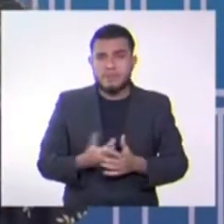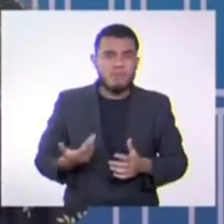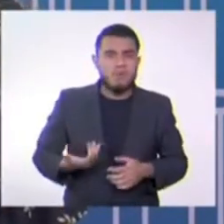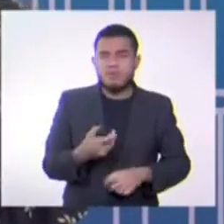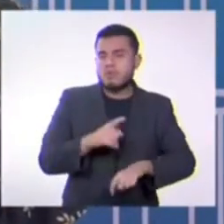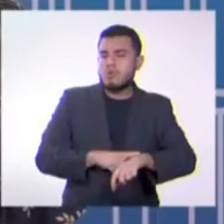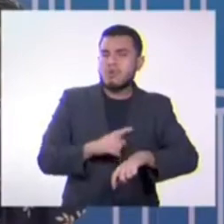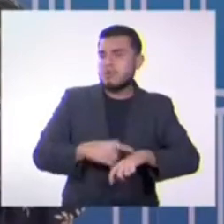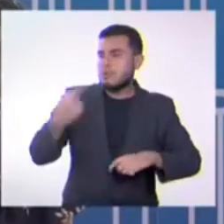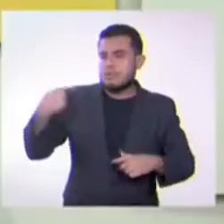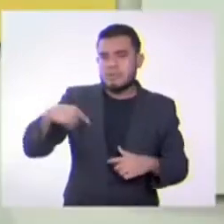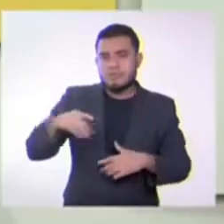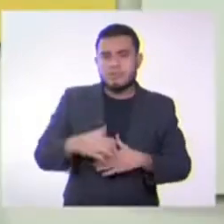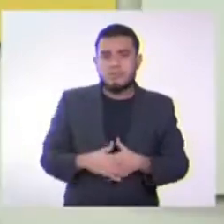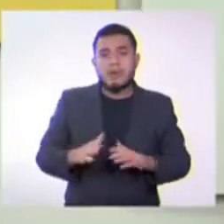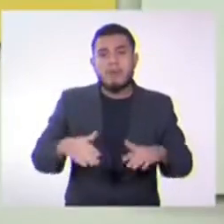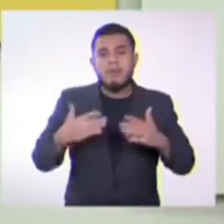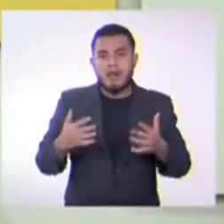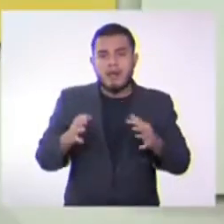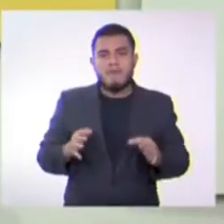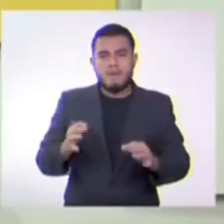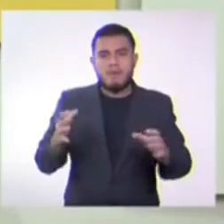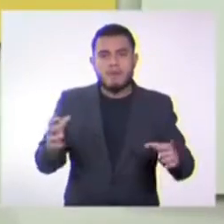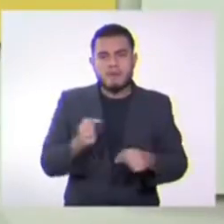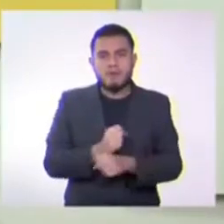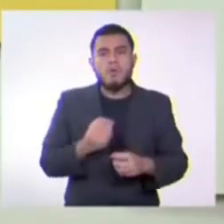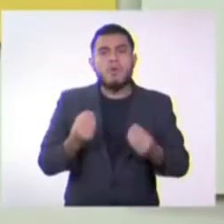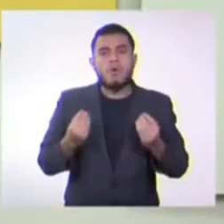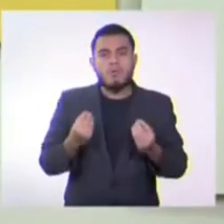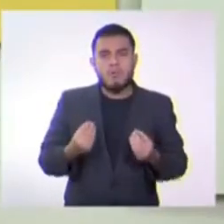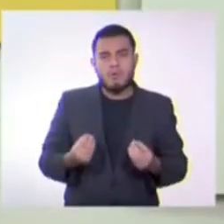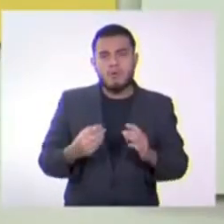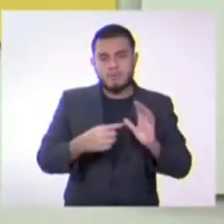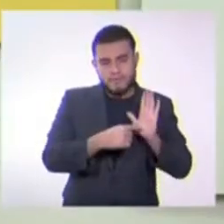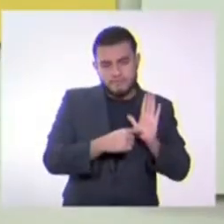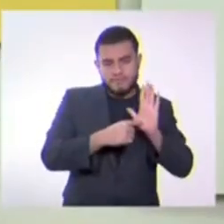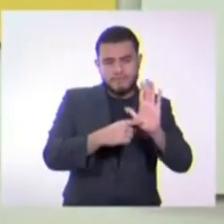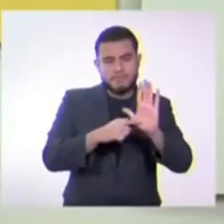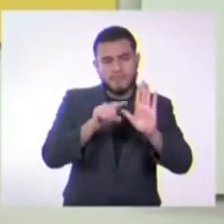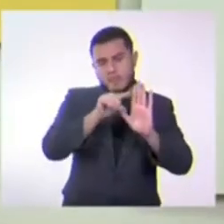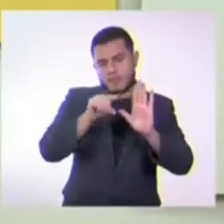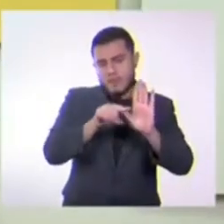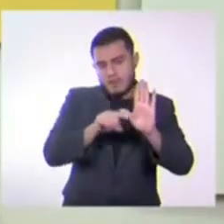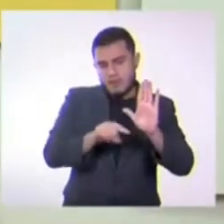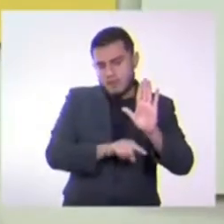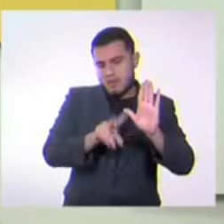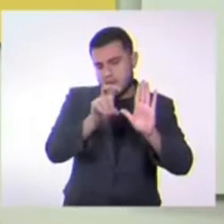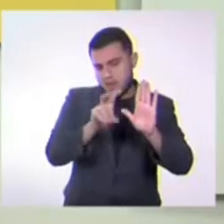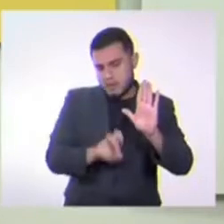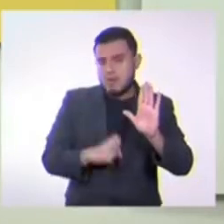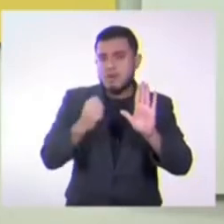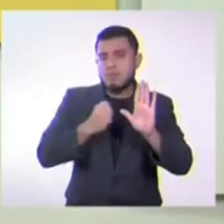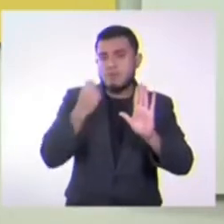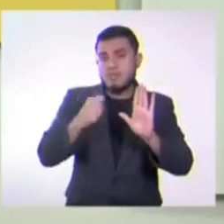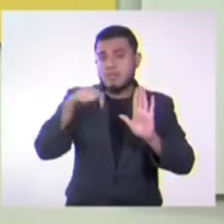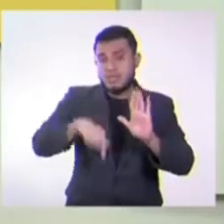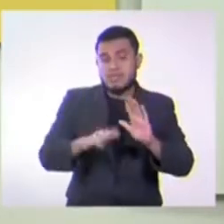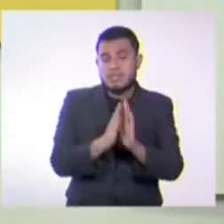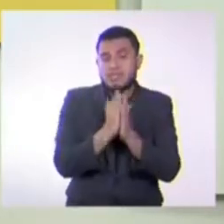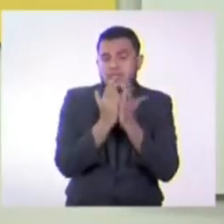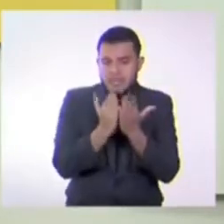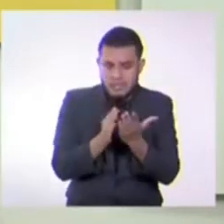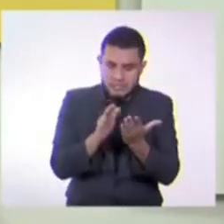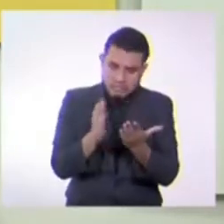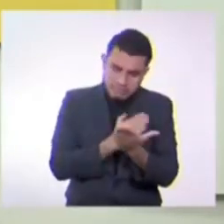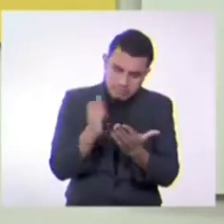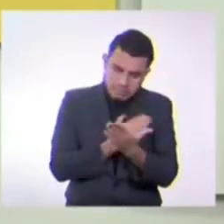tiempo. Sí, ya para manera de conclusión, ¿cómo podríamos resaltar los apartados más importantes dentro de esta guía de estudios